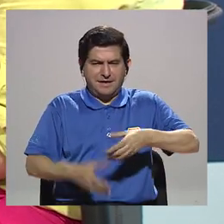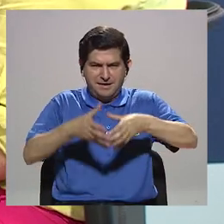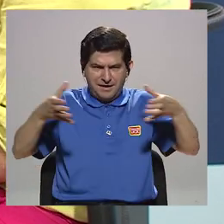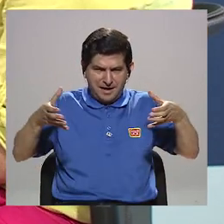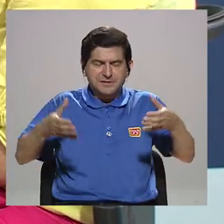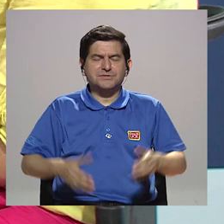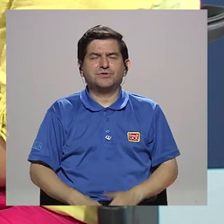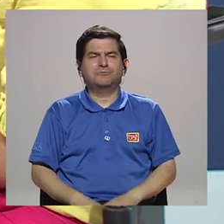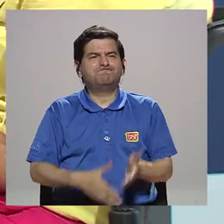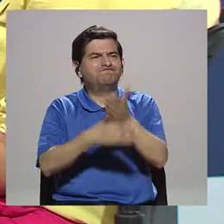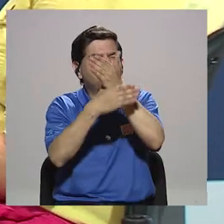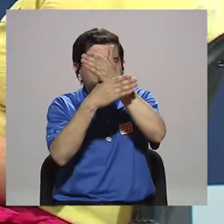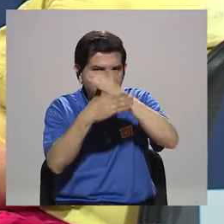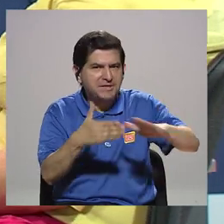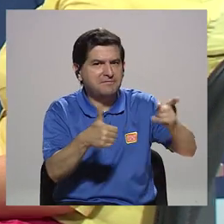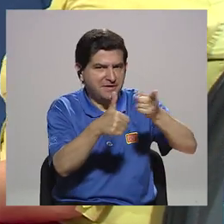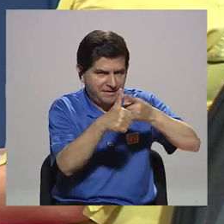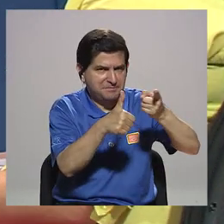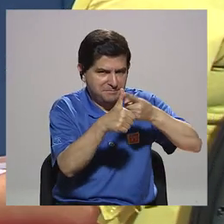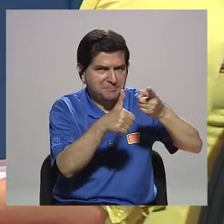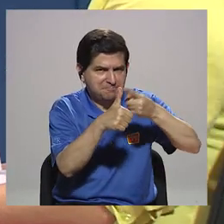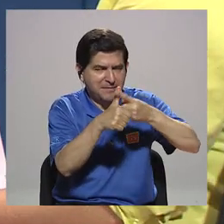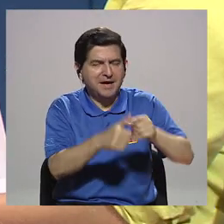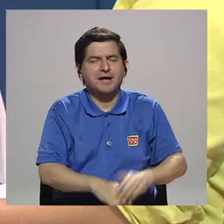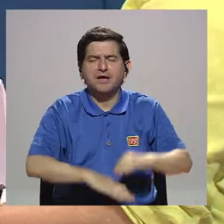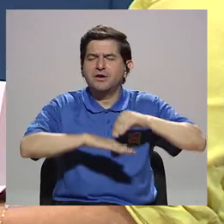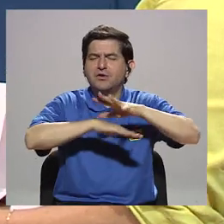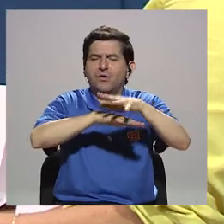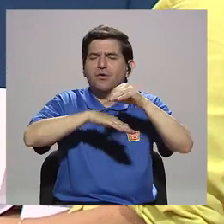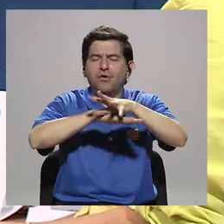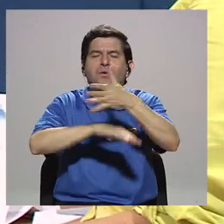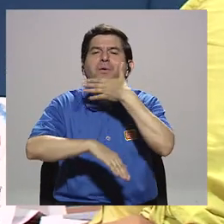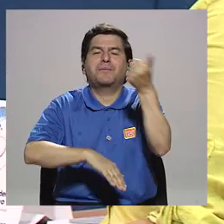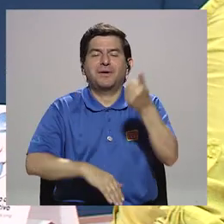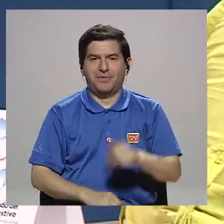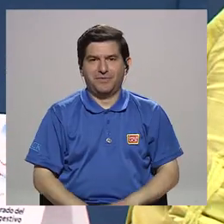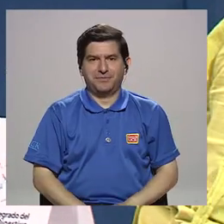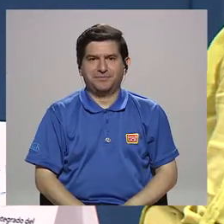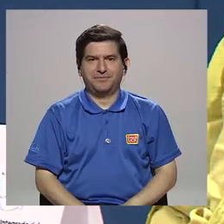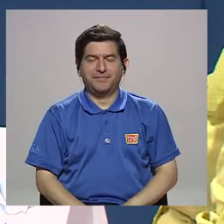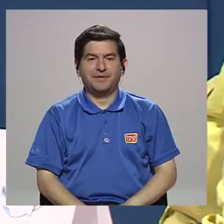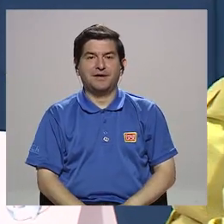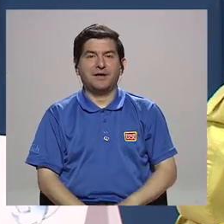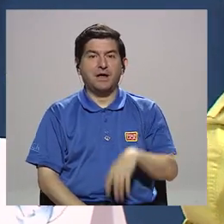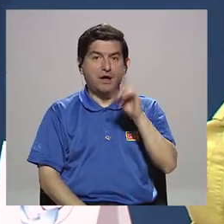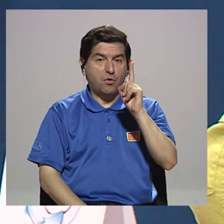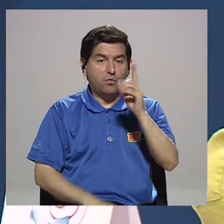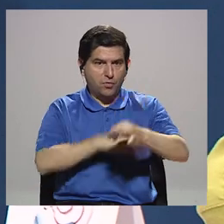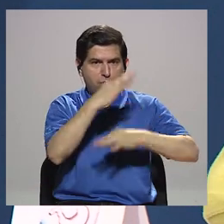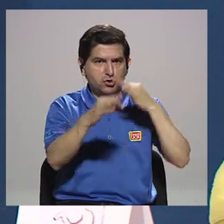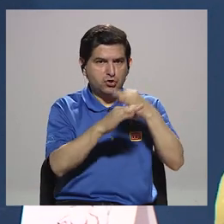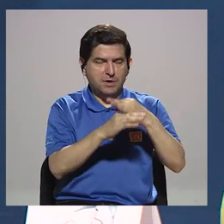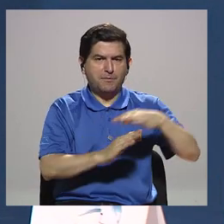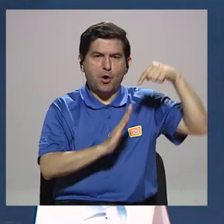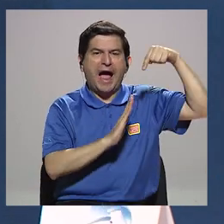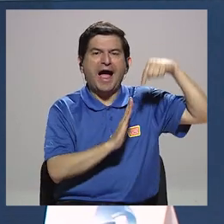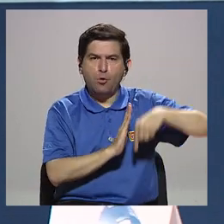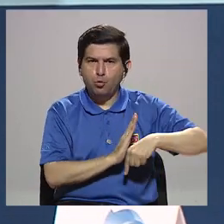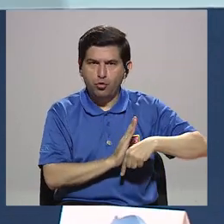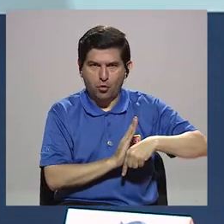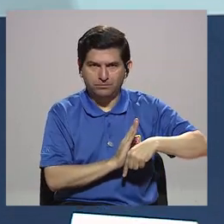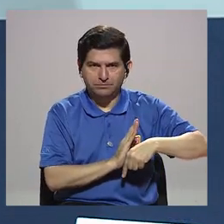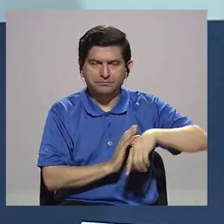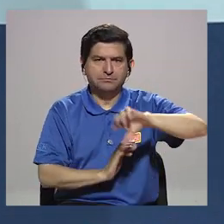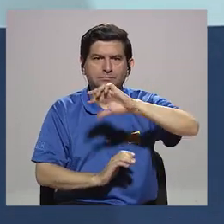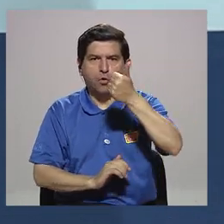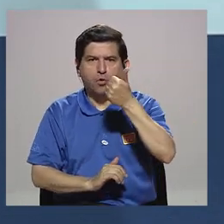Gabriela, vamos a hacer una división. Uh-huh. para orientar mejor. Hay que dividir la gastritis en una gastritis agudas,